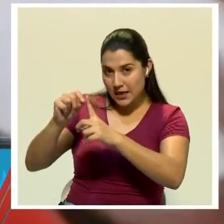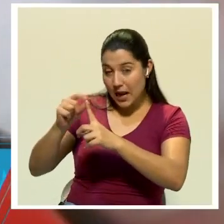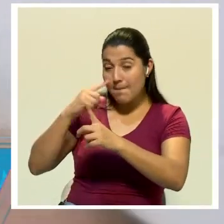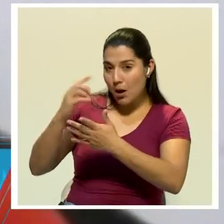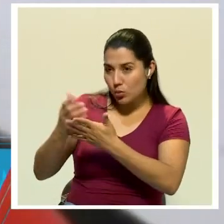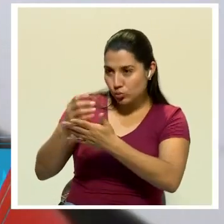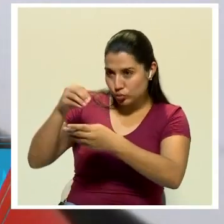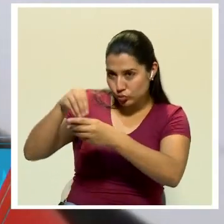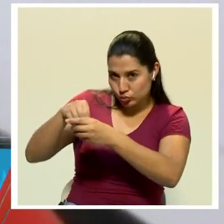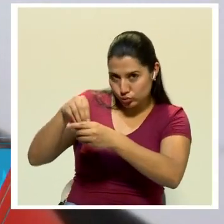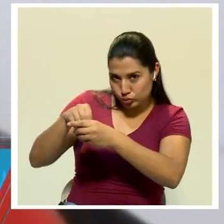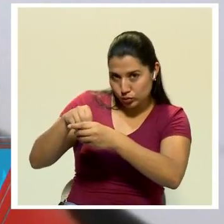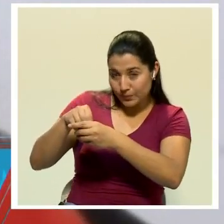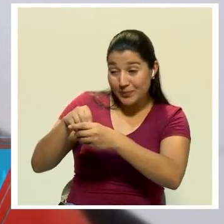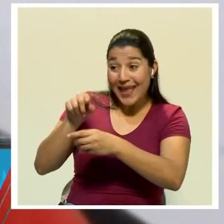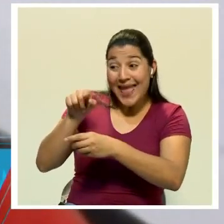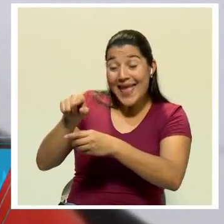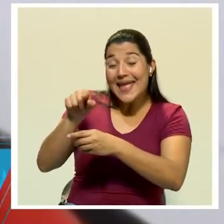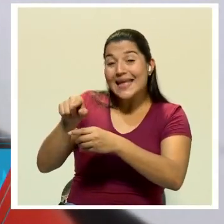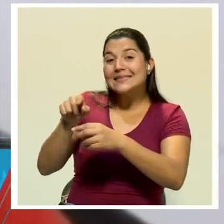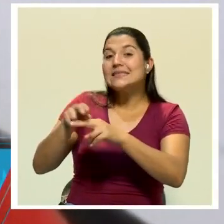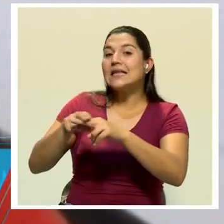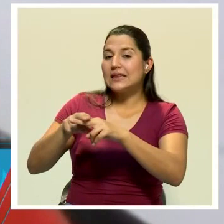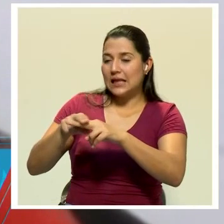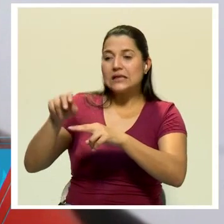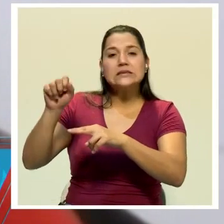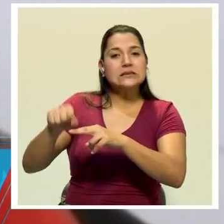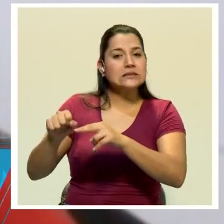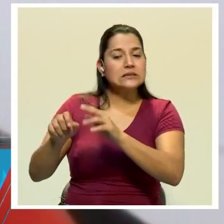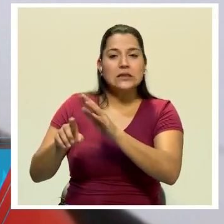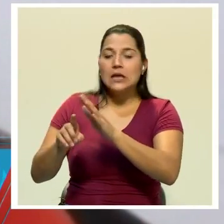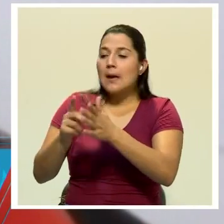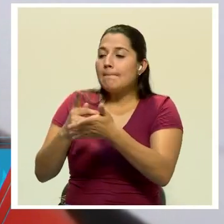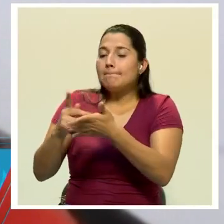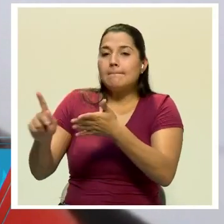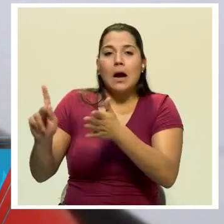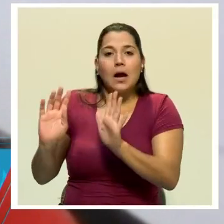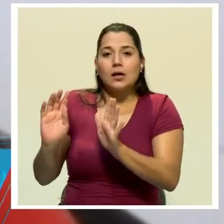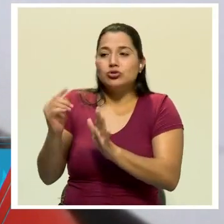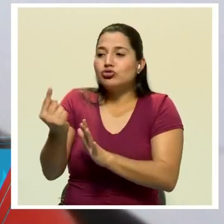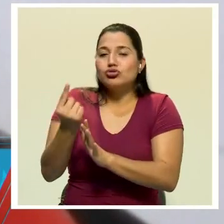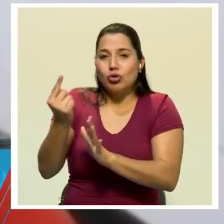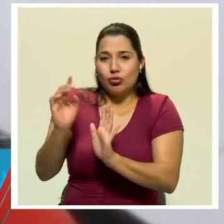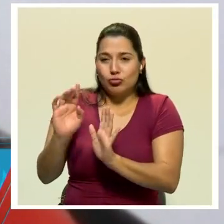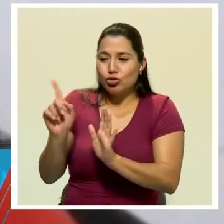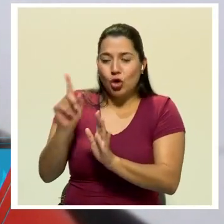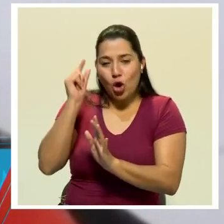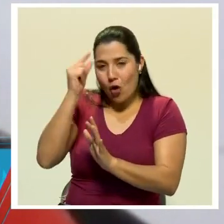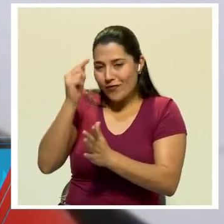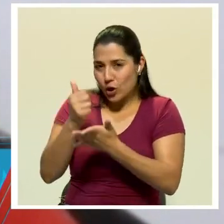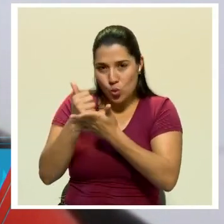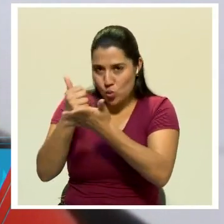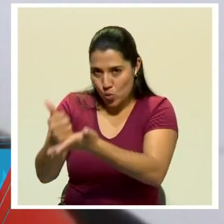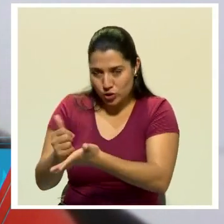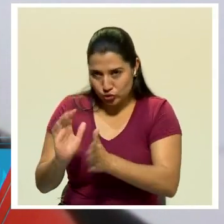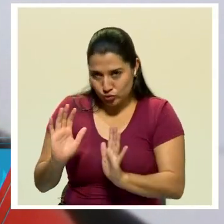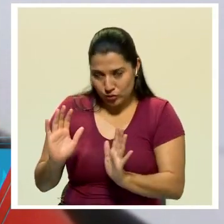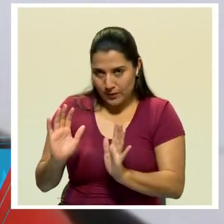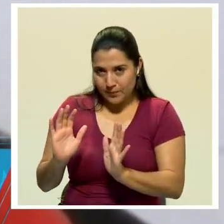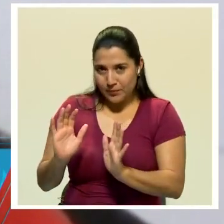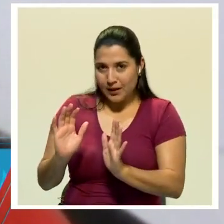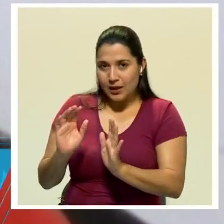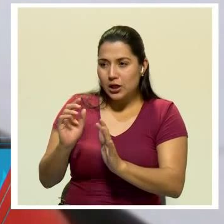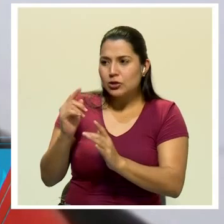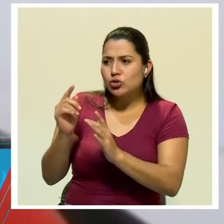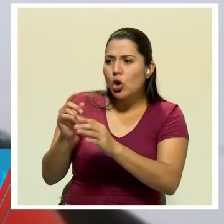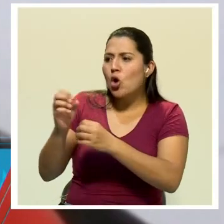los desarrollos que se han hecho alrededor de las estaciones. Todos los demás tienen un subsidio. Imagínense que